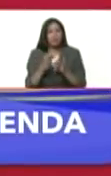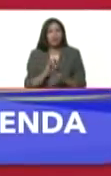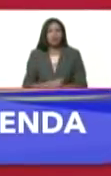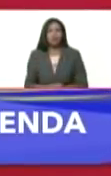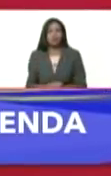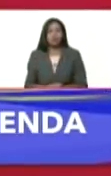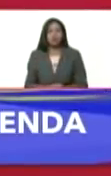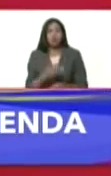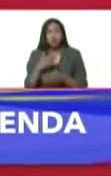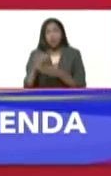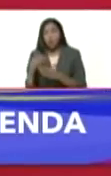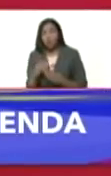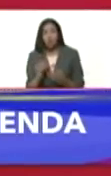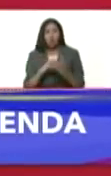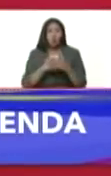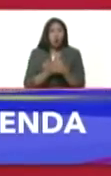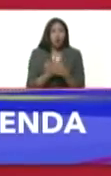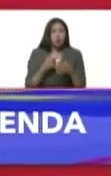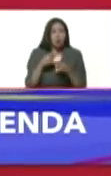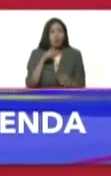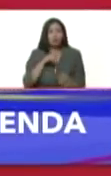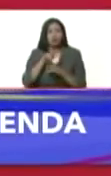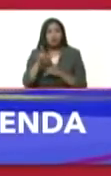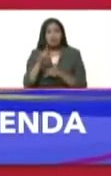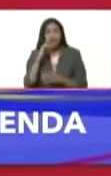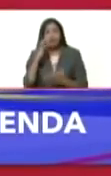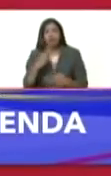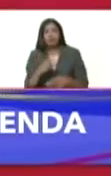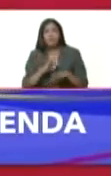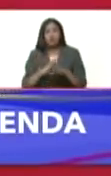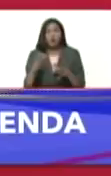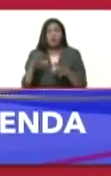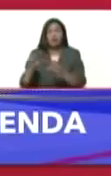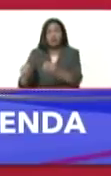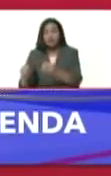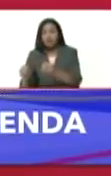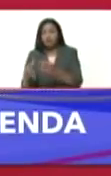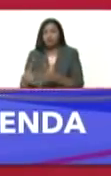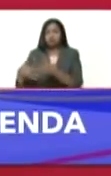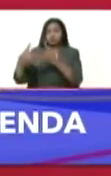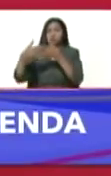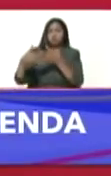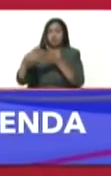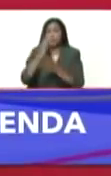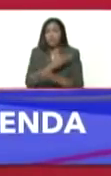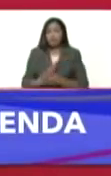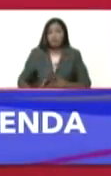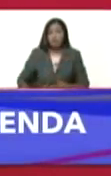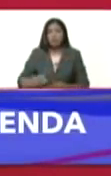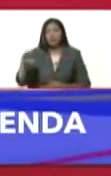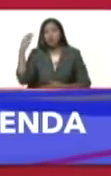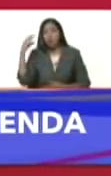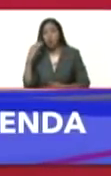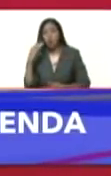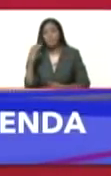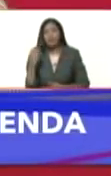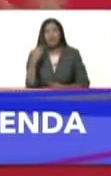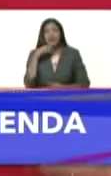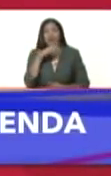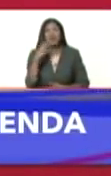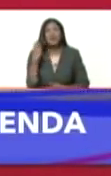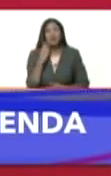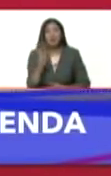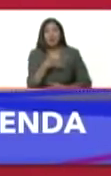a pesar de que yo guardo medidas de seguridad extrema, porque el imperialismo norteamericano y el presidente de Colombia, Iván Duque, me quieren